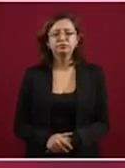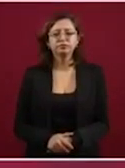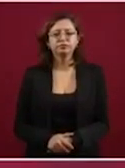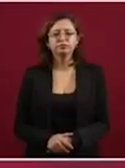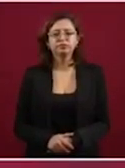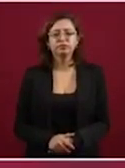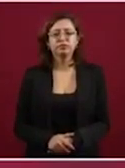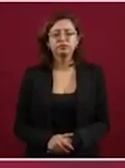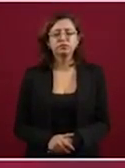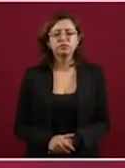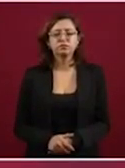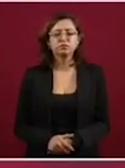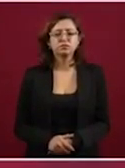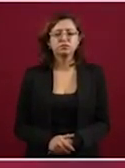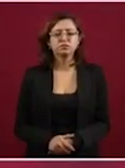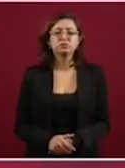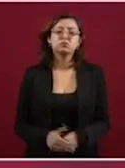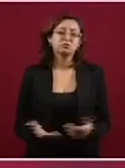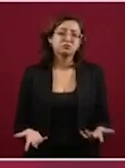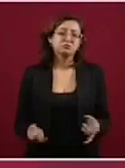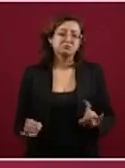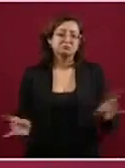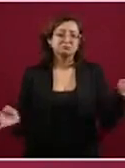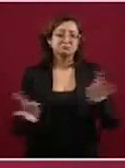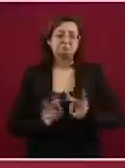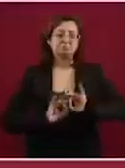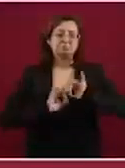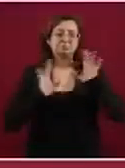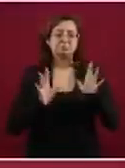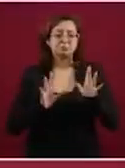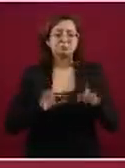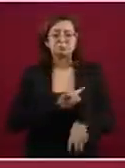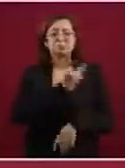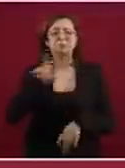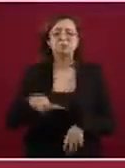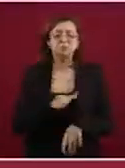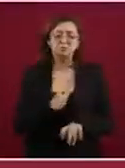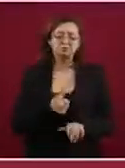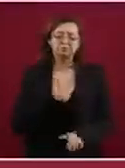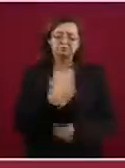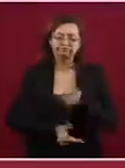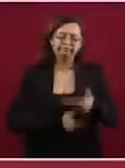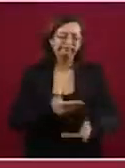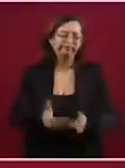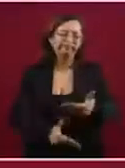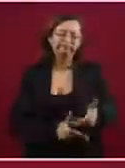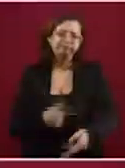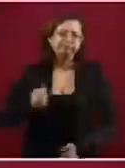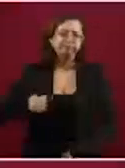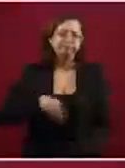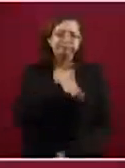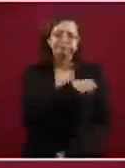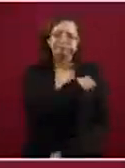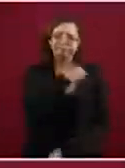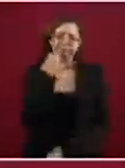a hacer lo que en estos casos corresponde y es nuestra obligación